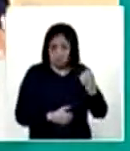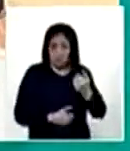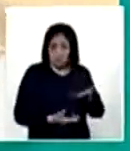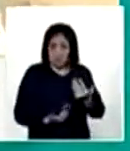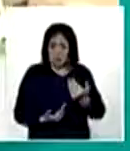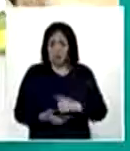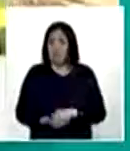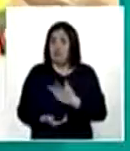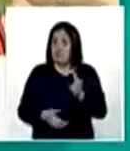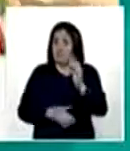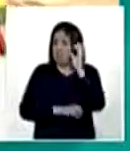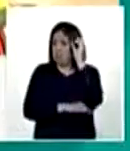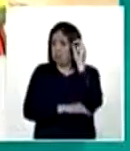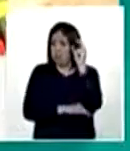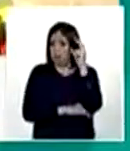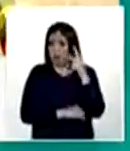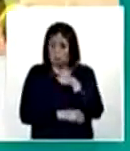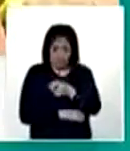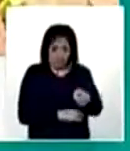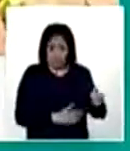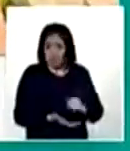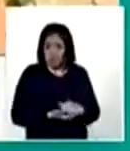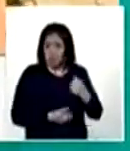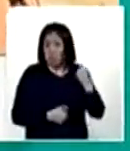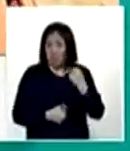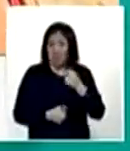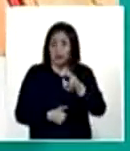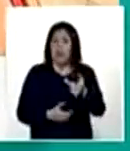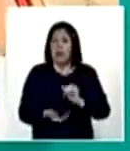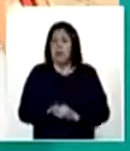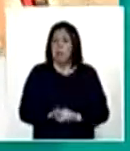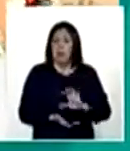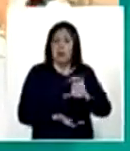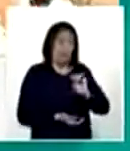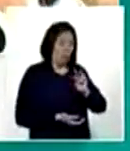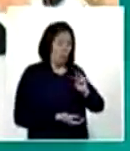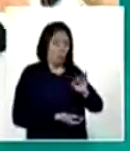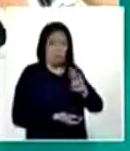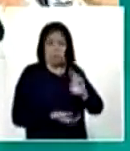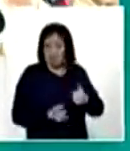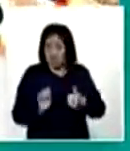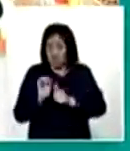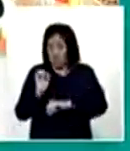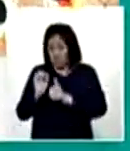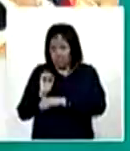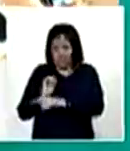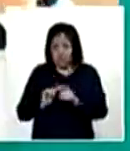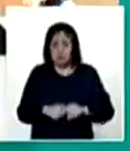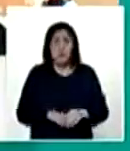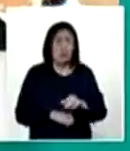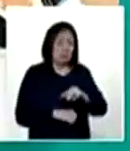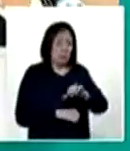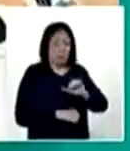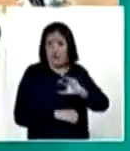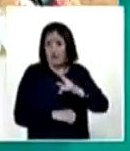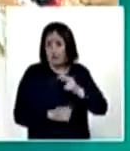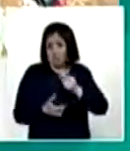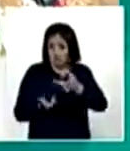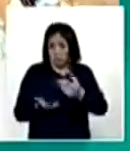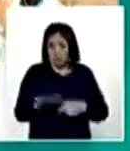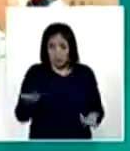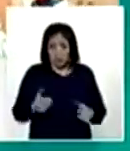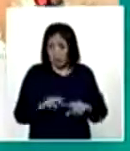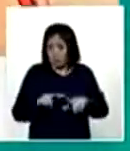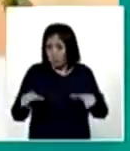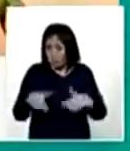Ya estamos medio día para... Ahí van a tocar una cumbia acá, la orquesta Monumental Hermano Sacho, que en este caso están de Apurímac,